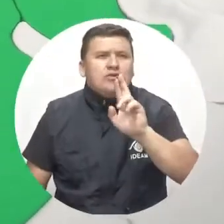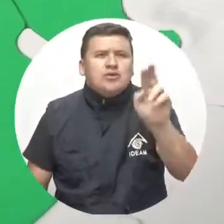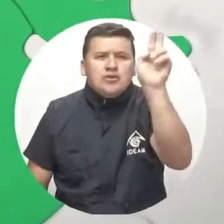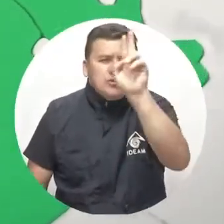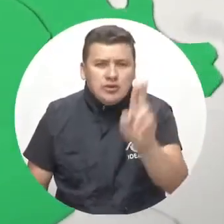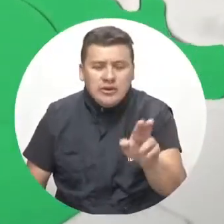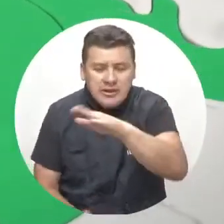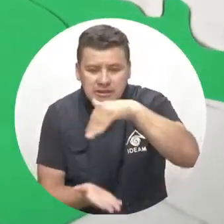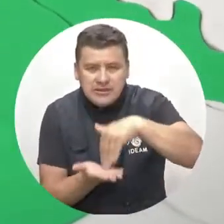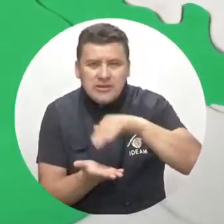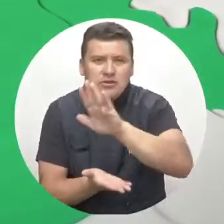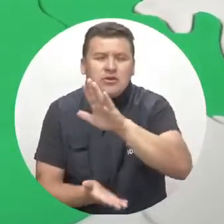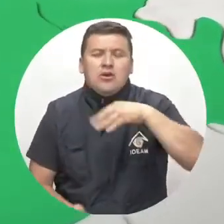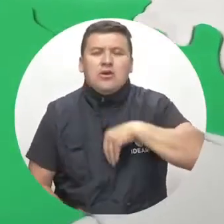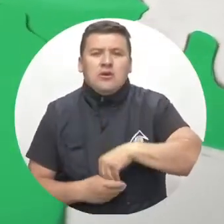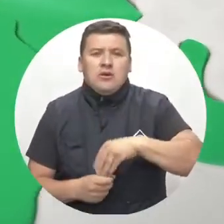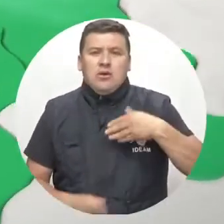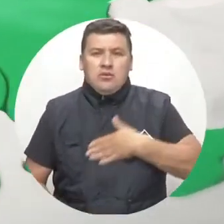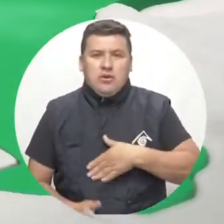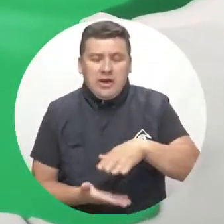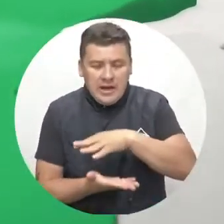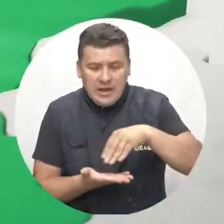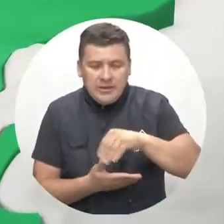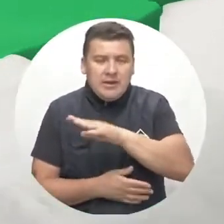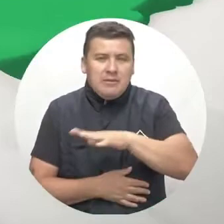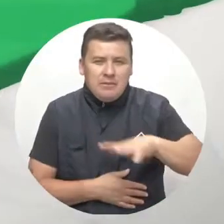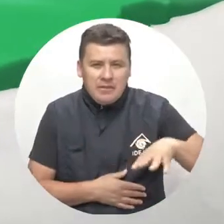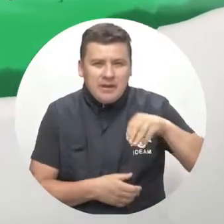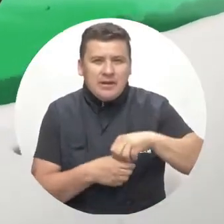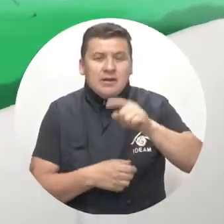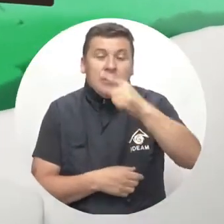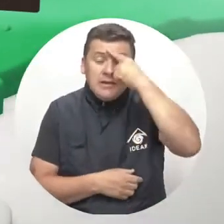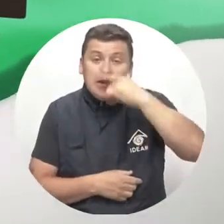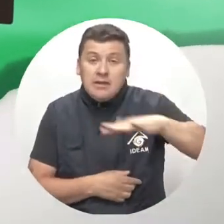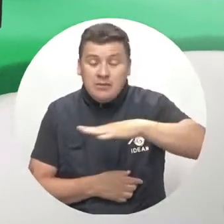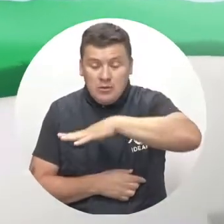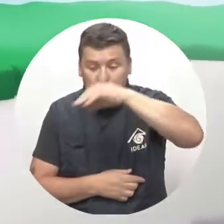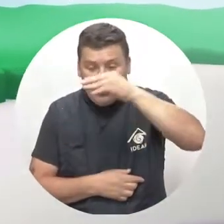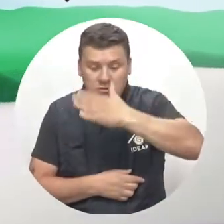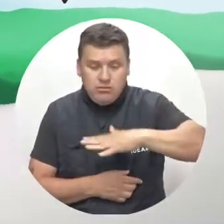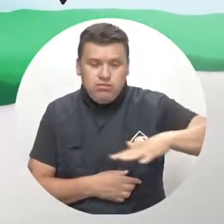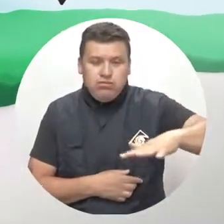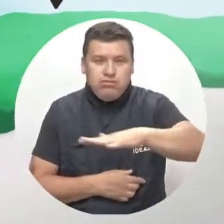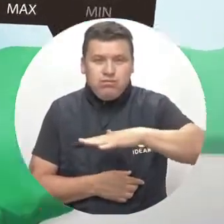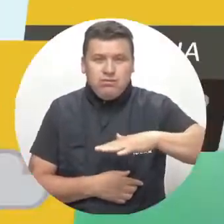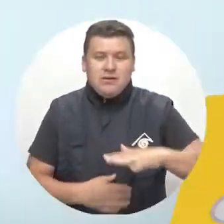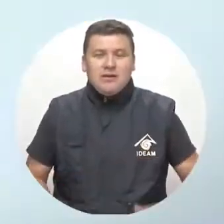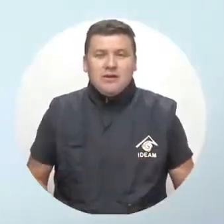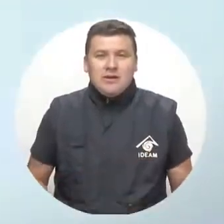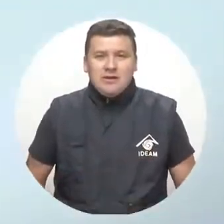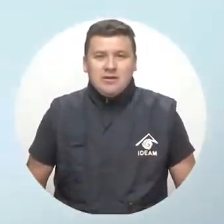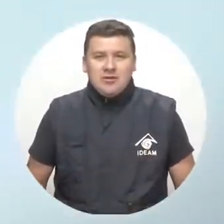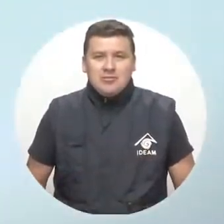de Sucre, centro y sur de Bolívar, Atlántico, Magdalena y en la Sierra Nevada de Santa Marta.